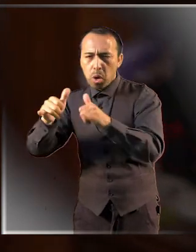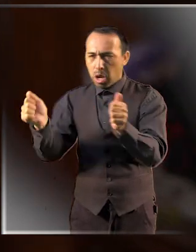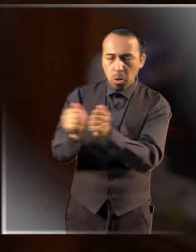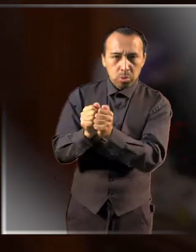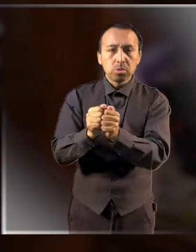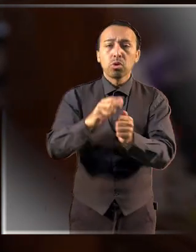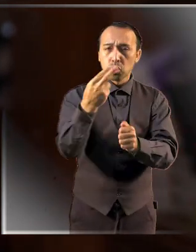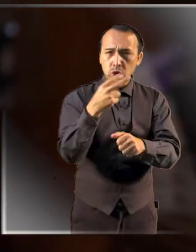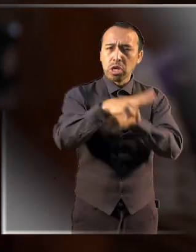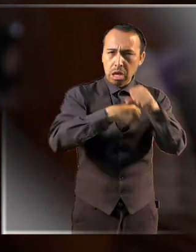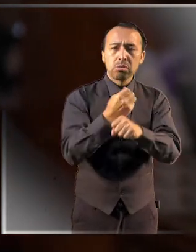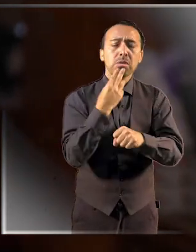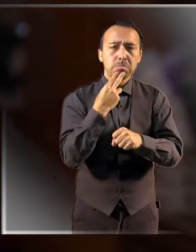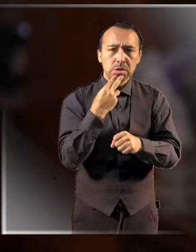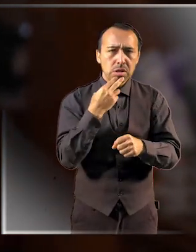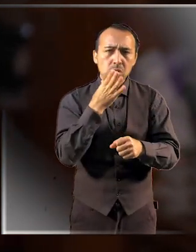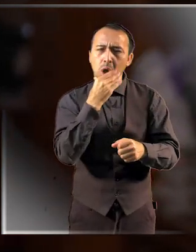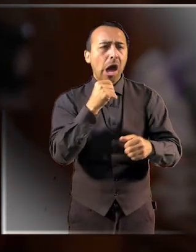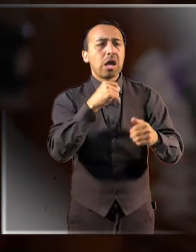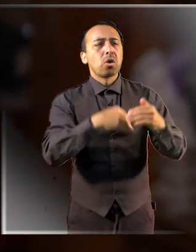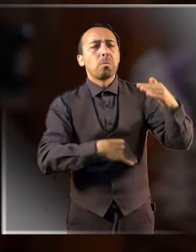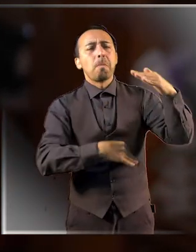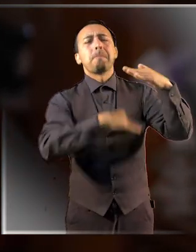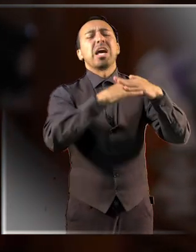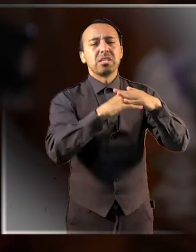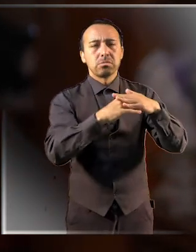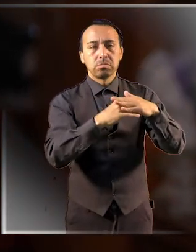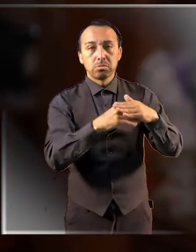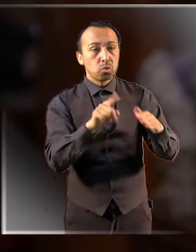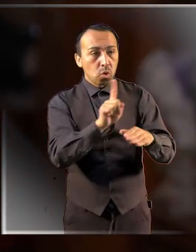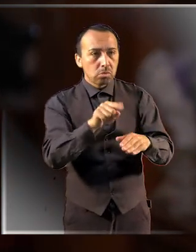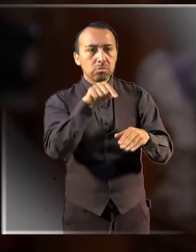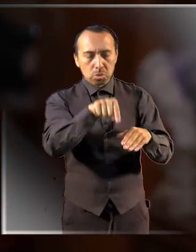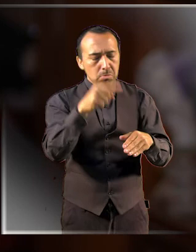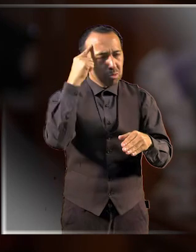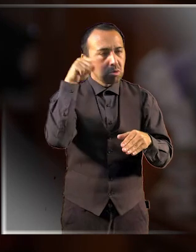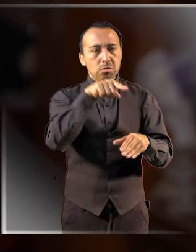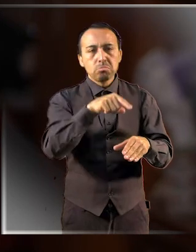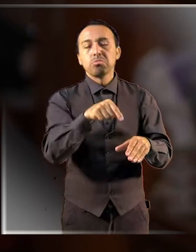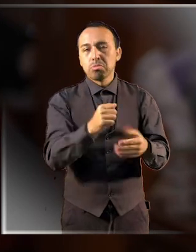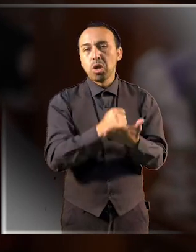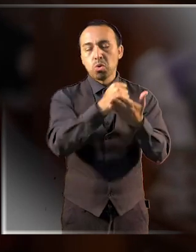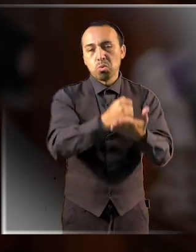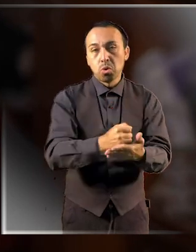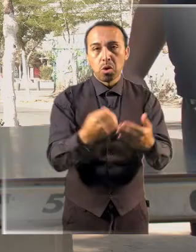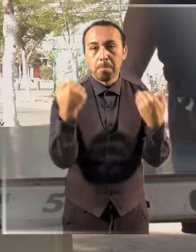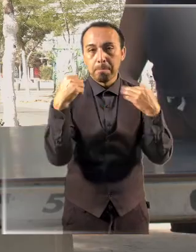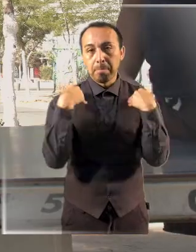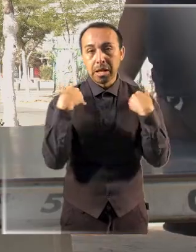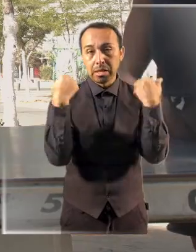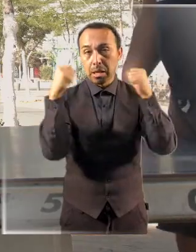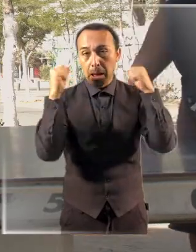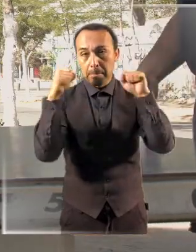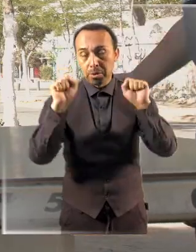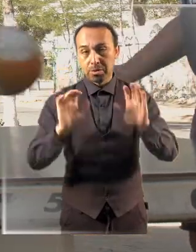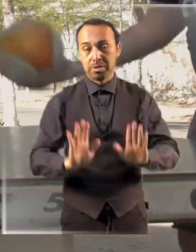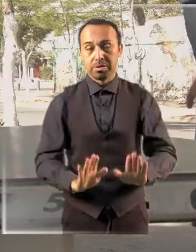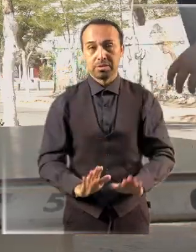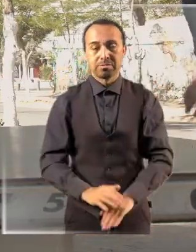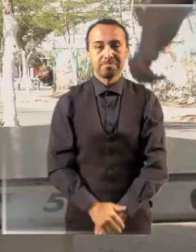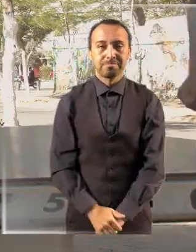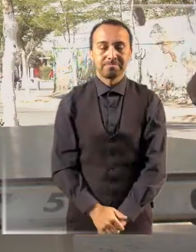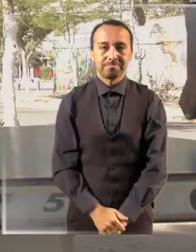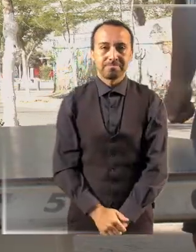No hay límite, o sea, fue un... Sentado sobre una mesa de ping-pong, Emanuel juega con sus amigos y amigas